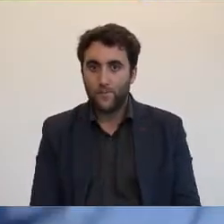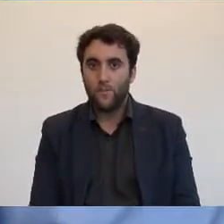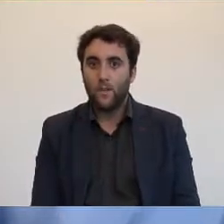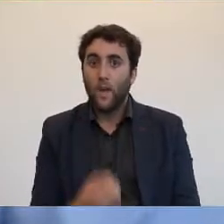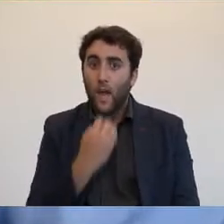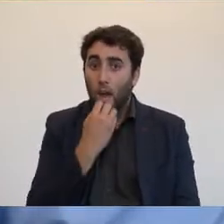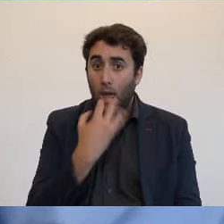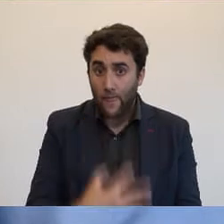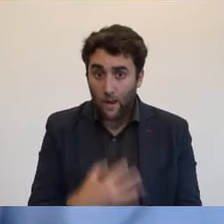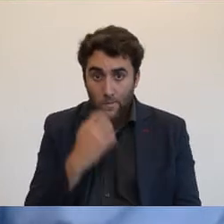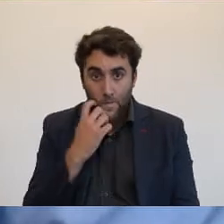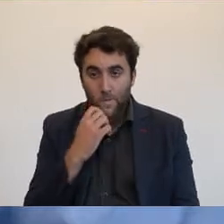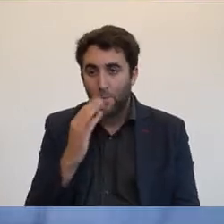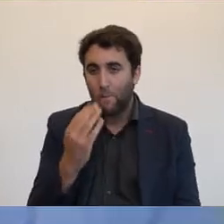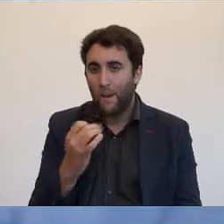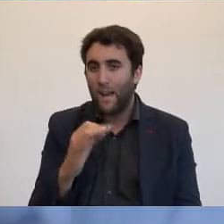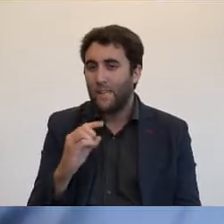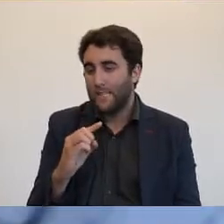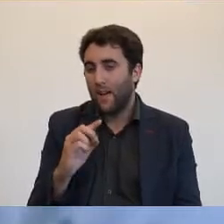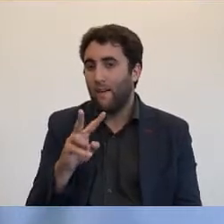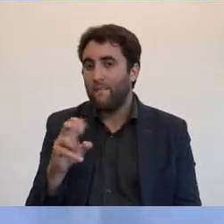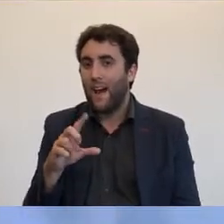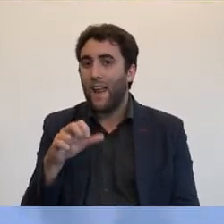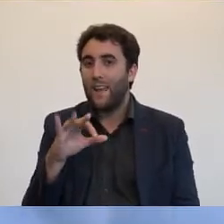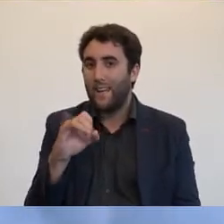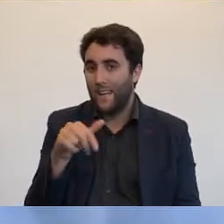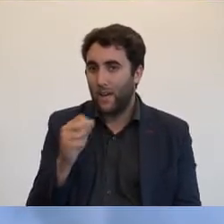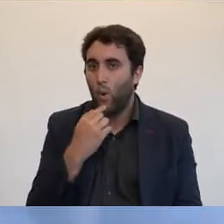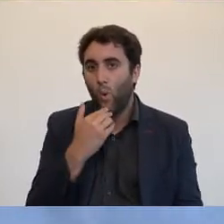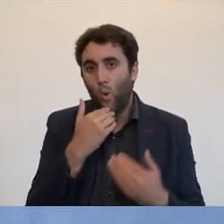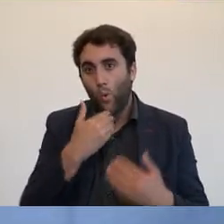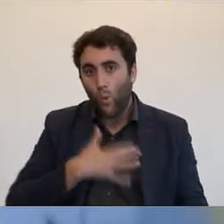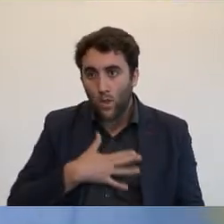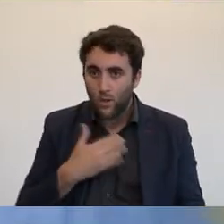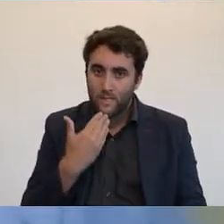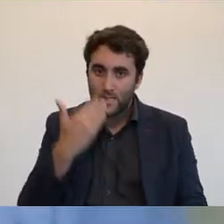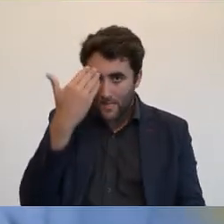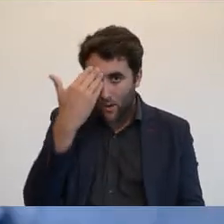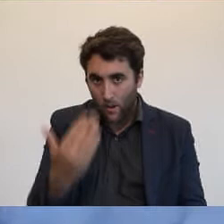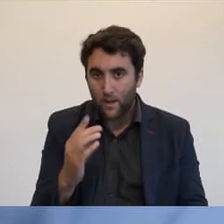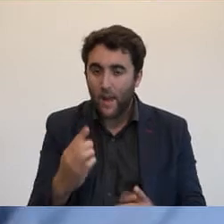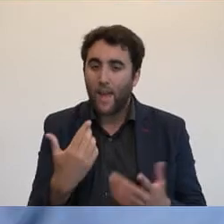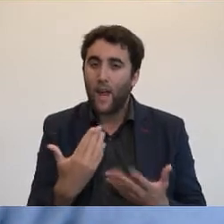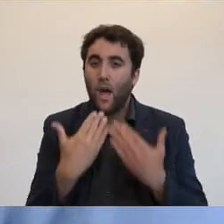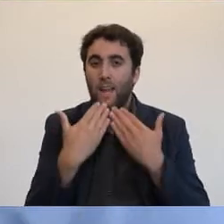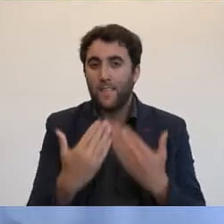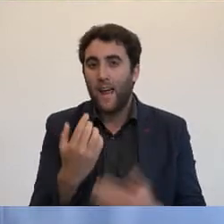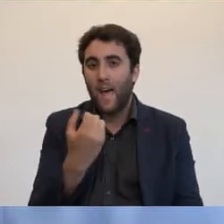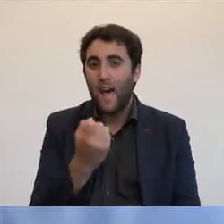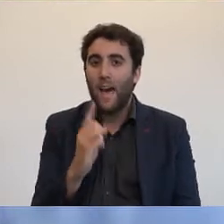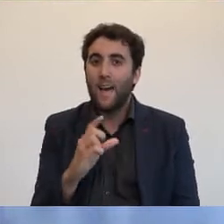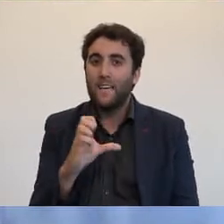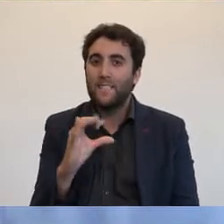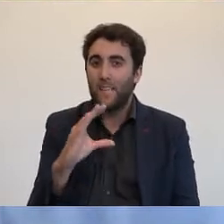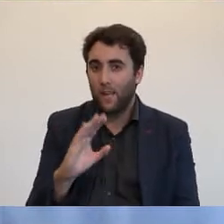¿Qué tal? Patricia, Valeria, un gusto saludaros y en primer lugar quisiera agradecer a GESIC y al